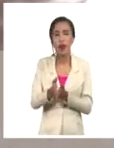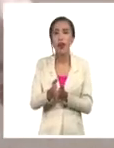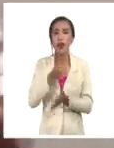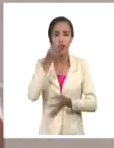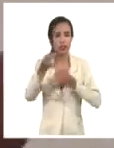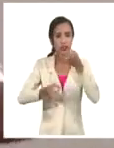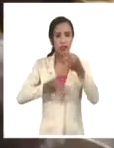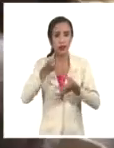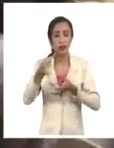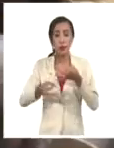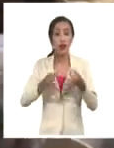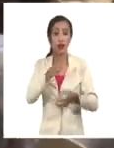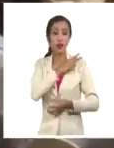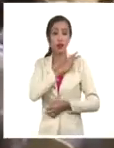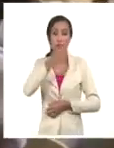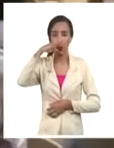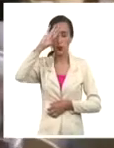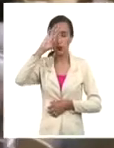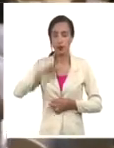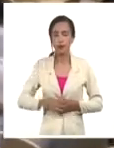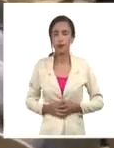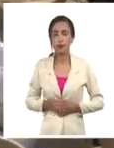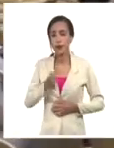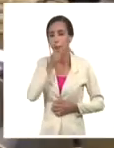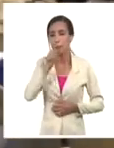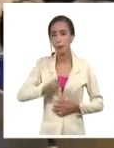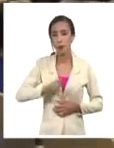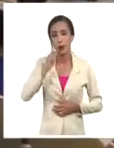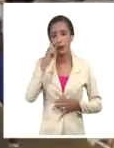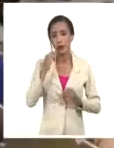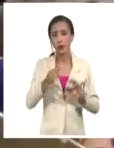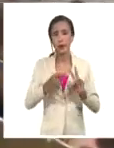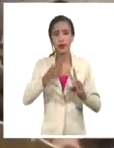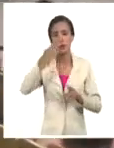por la Dirección de la Nación. Héctor Martínez, Sistema Informativo de la Televisión Cubana.